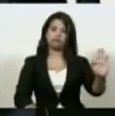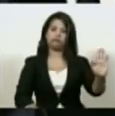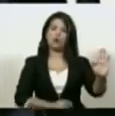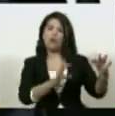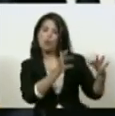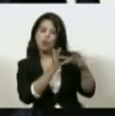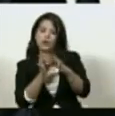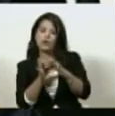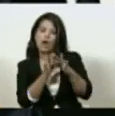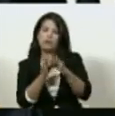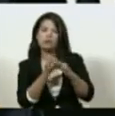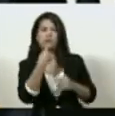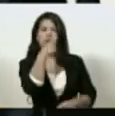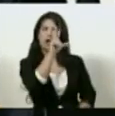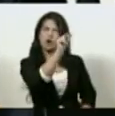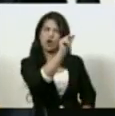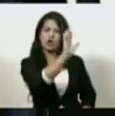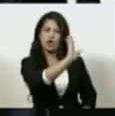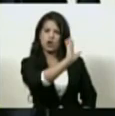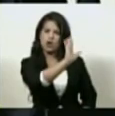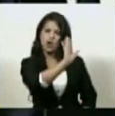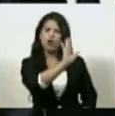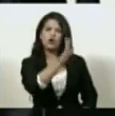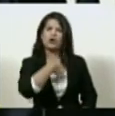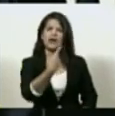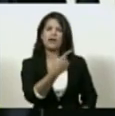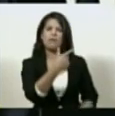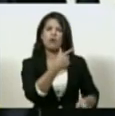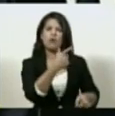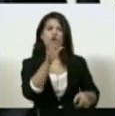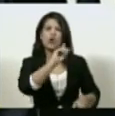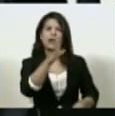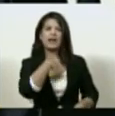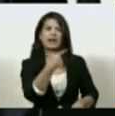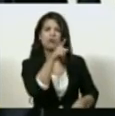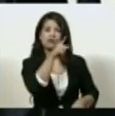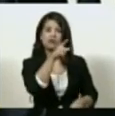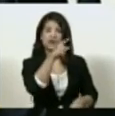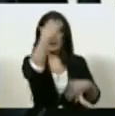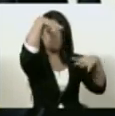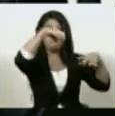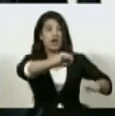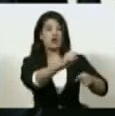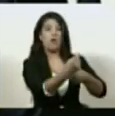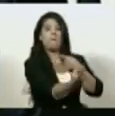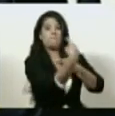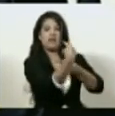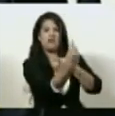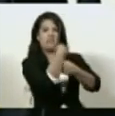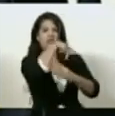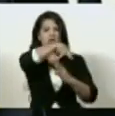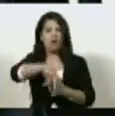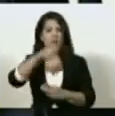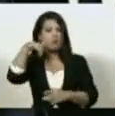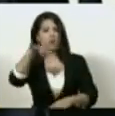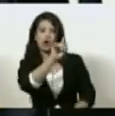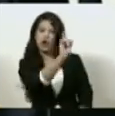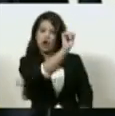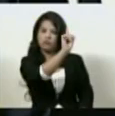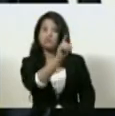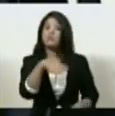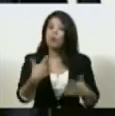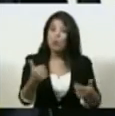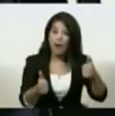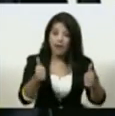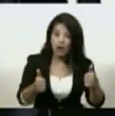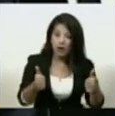a nosotros a decir no queremos al dictador imperial humillando a nuestro pueblo. La